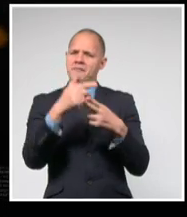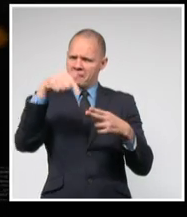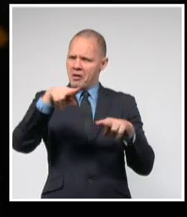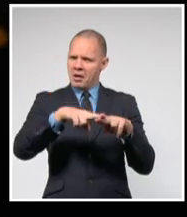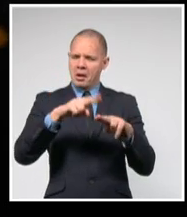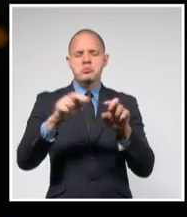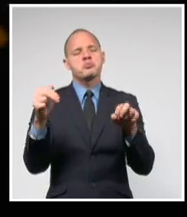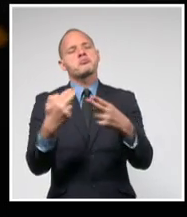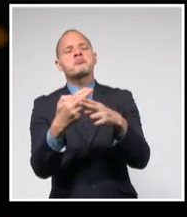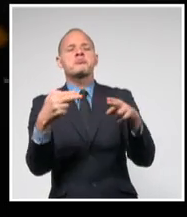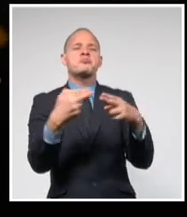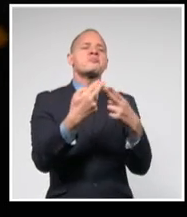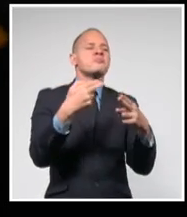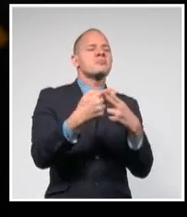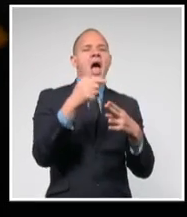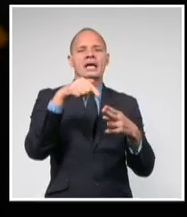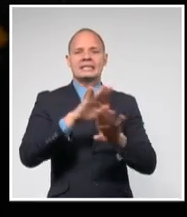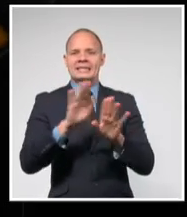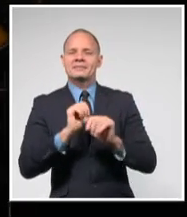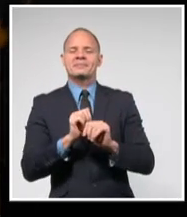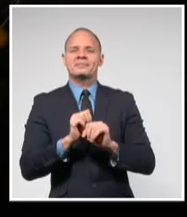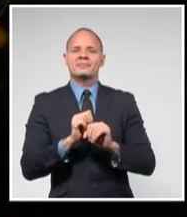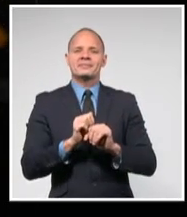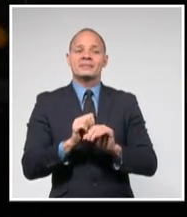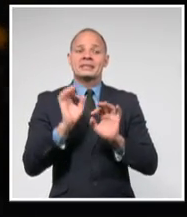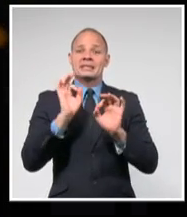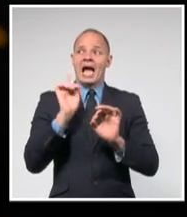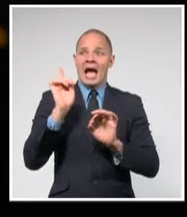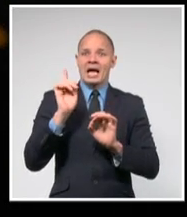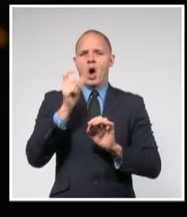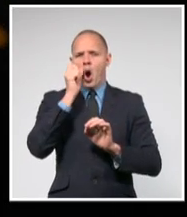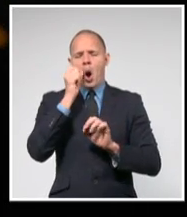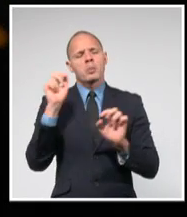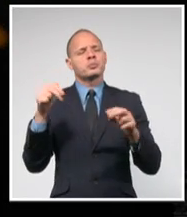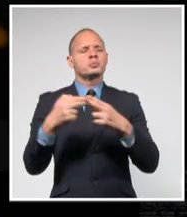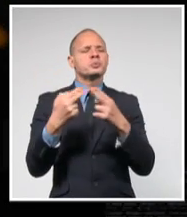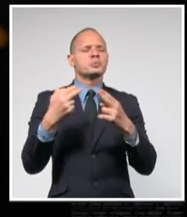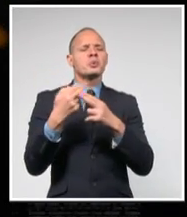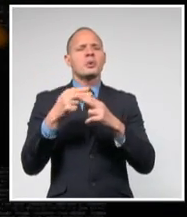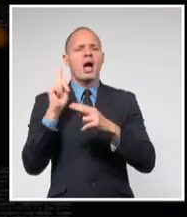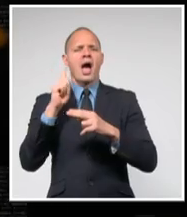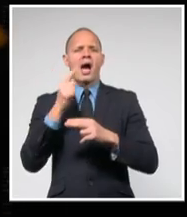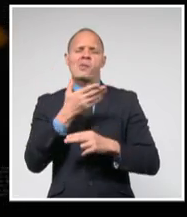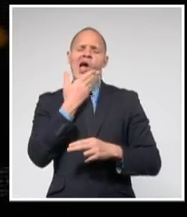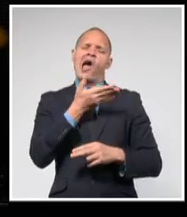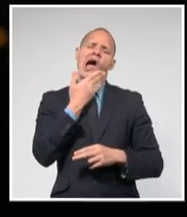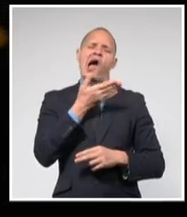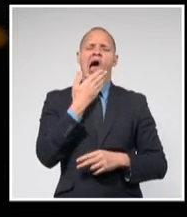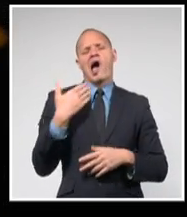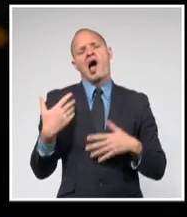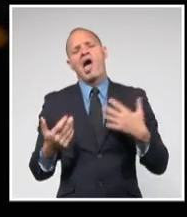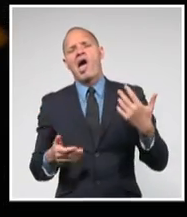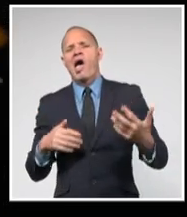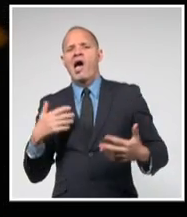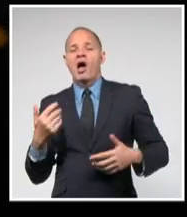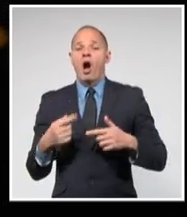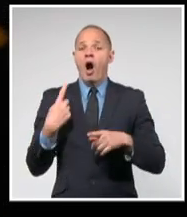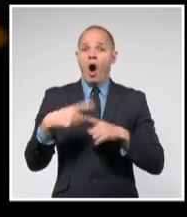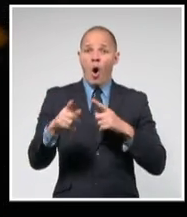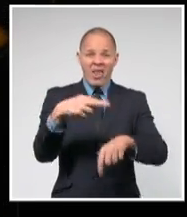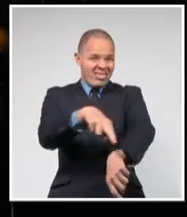En cierto partido destacó por encima del estadounidense un jugador negro cubano, Cristóbal Torriente, conecta 3 jonrones y un